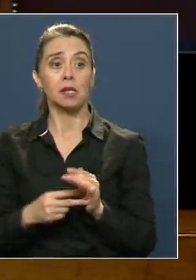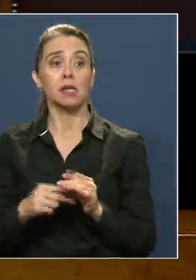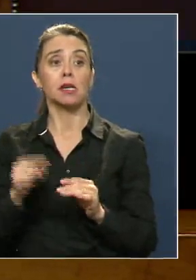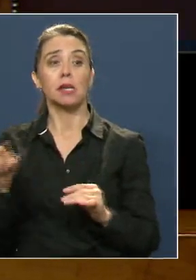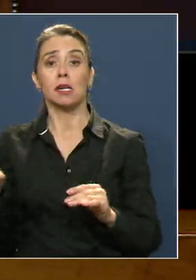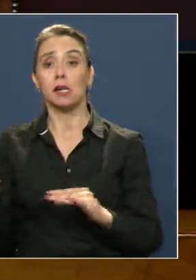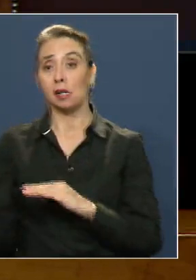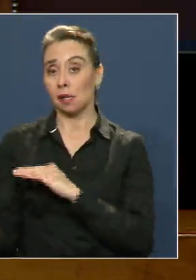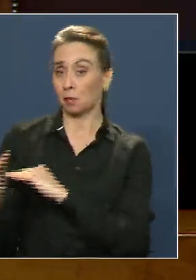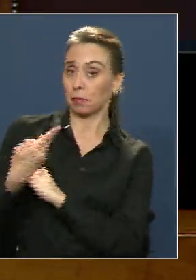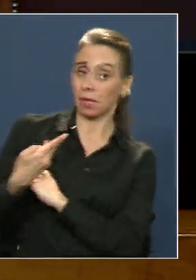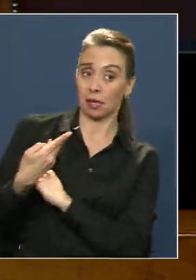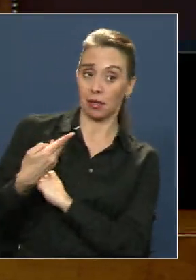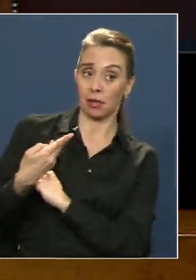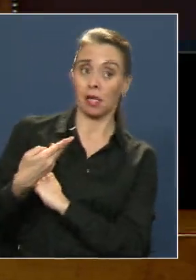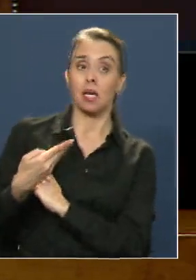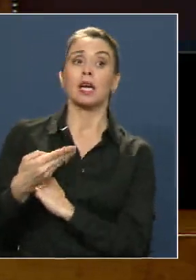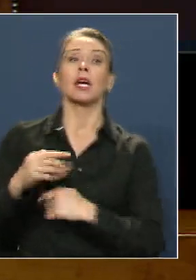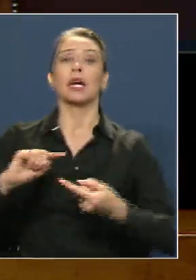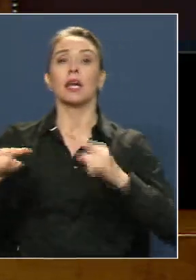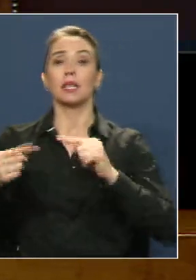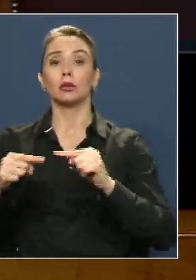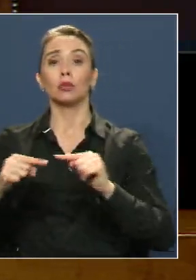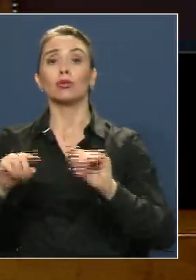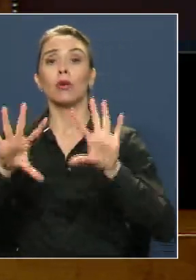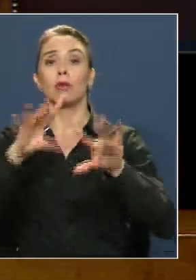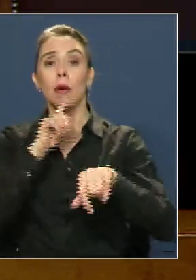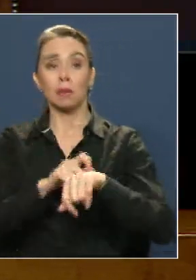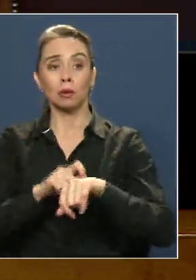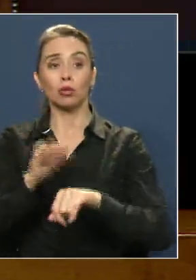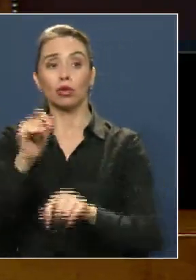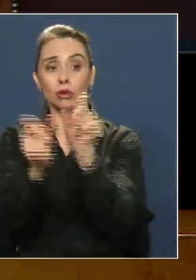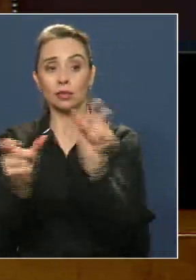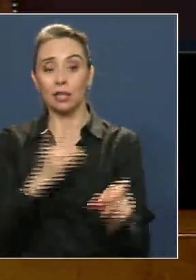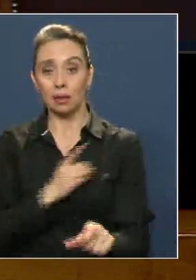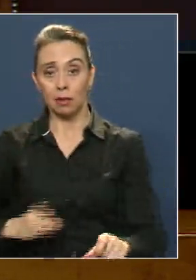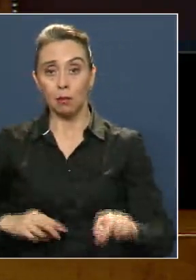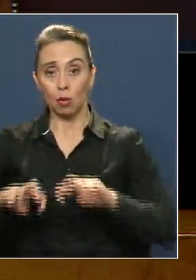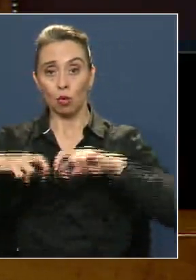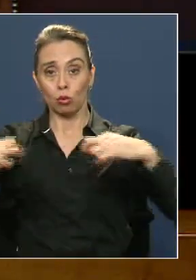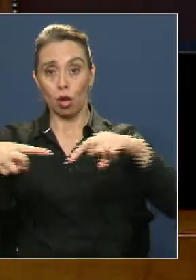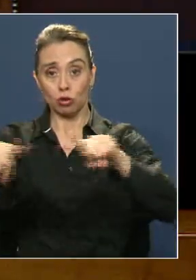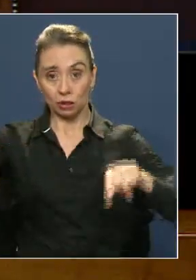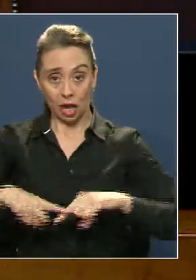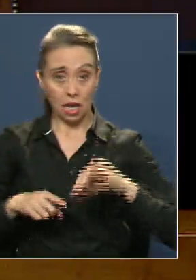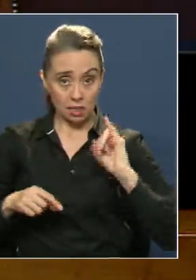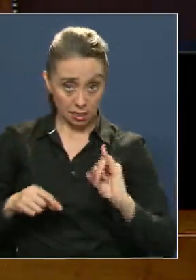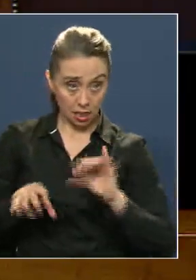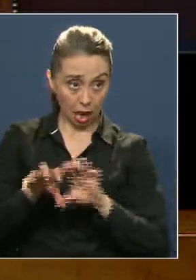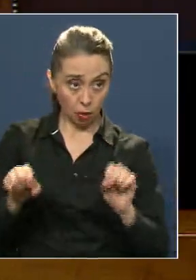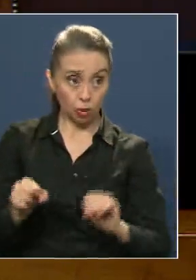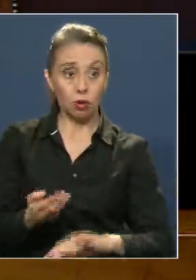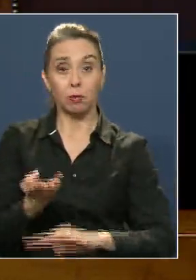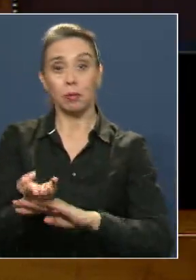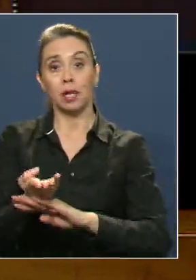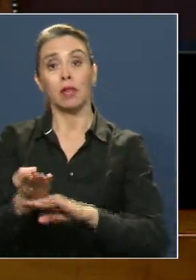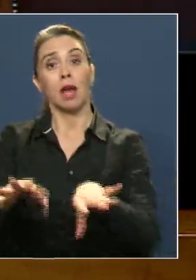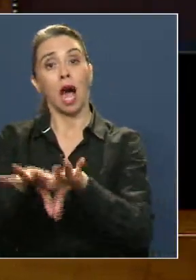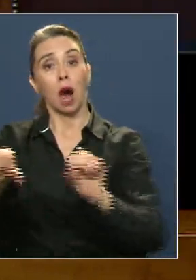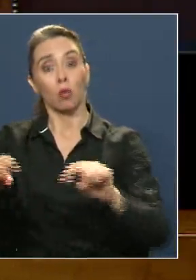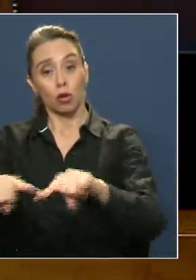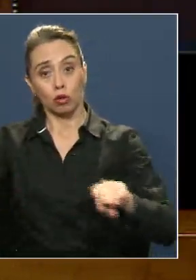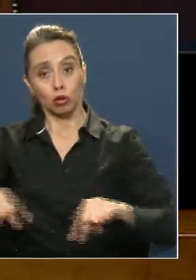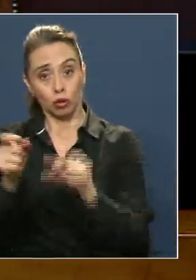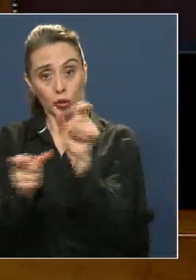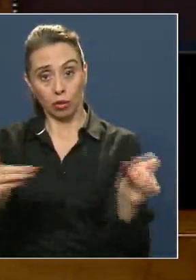demanda podamos ampliar el debate a los 10 minutos si la sala está de acuerdo, porque tendríamos que hacerlo en la sala. Hay